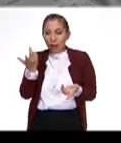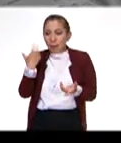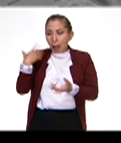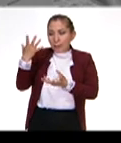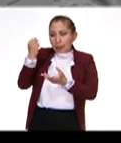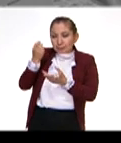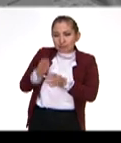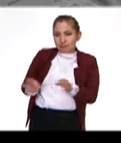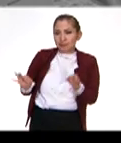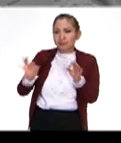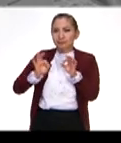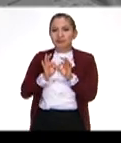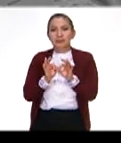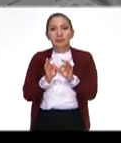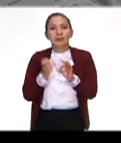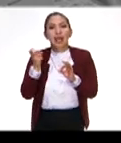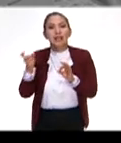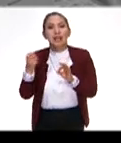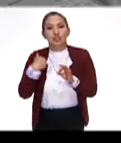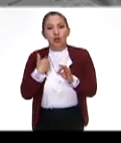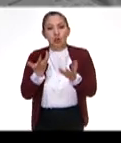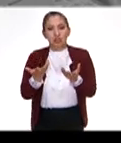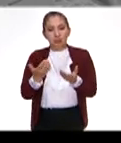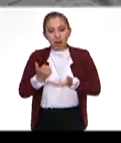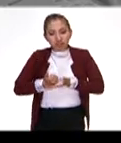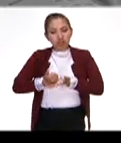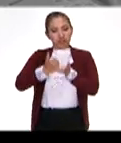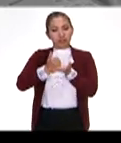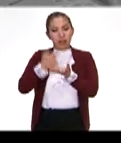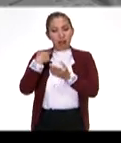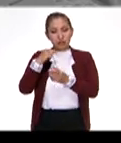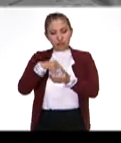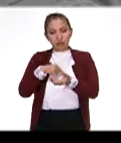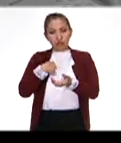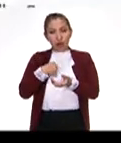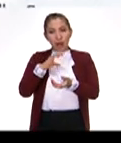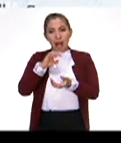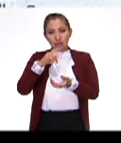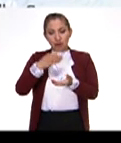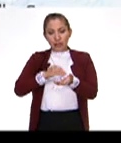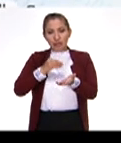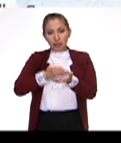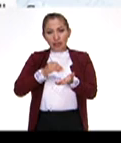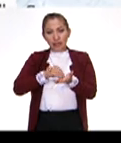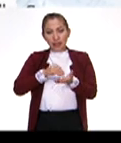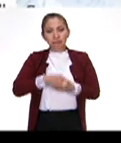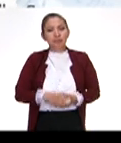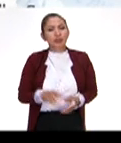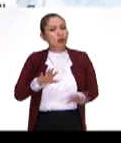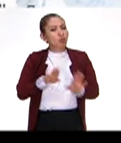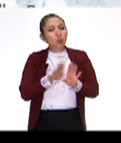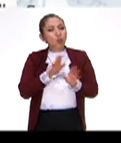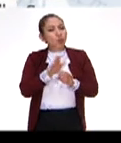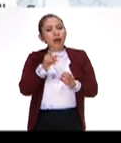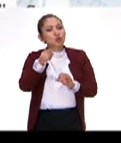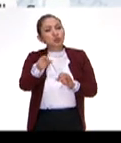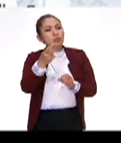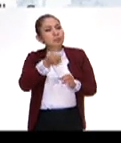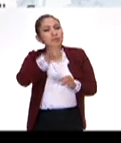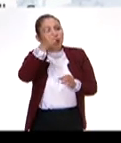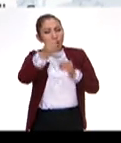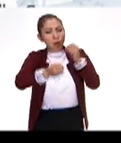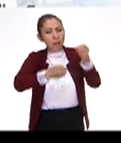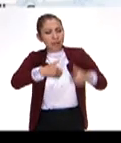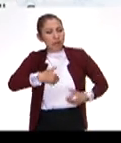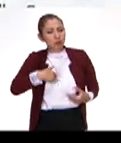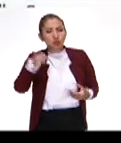premisa fundamental, ese fue mi bastión, y con el cual cargo hasta la fecha. ¿Por qué no nos compartes cuál fue tu primera obra